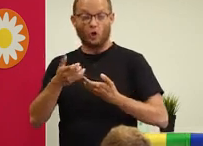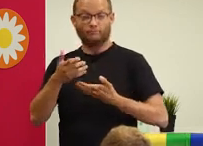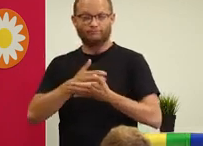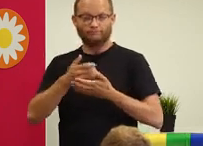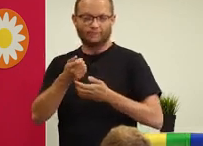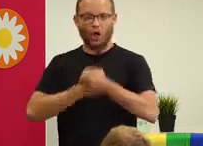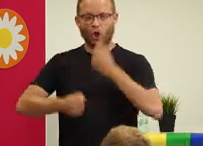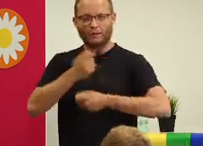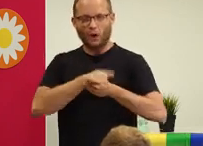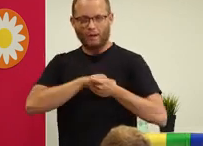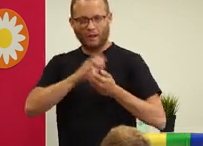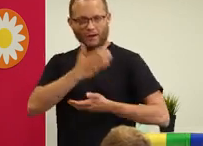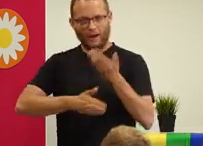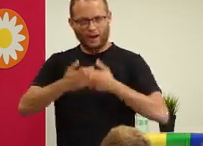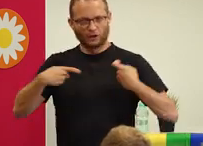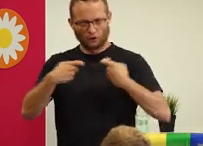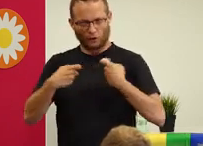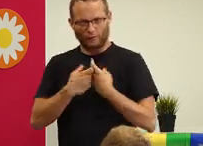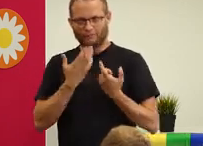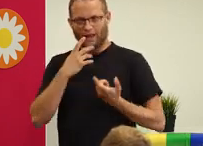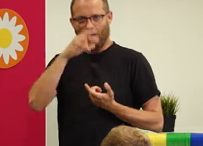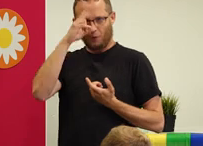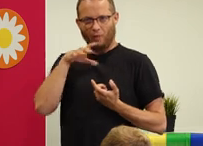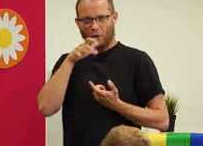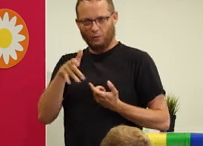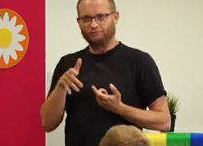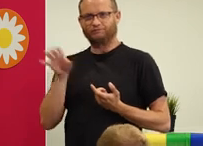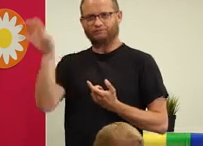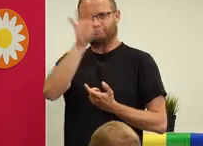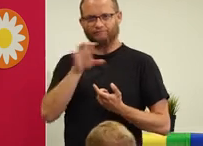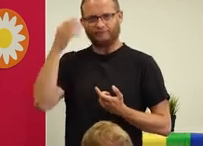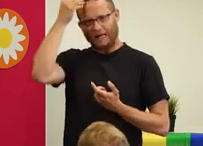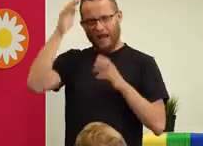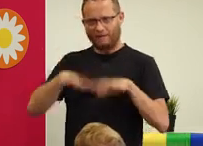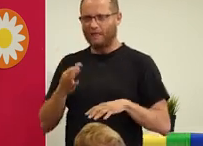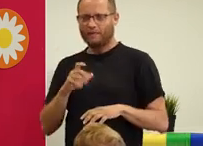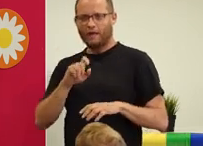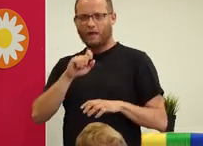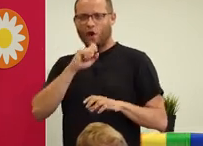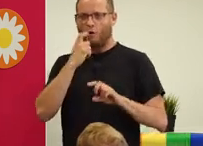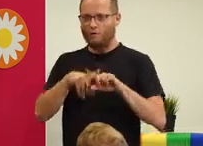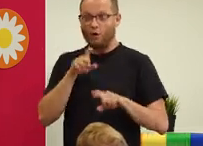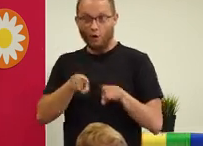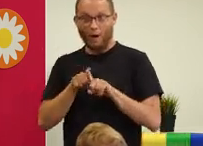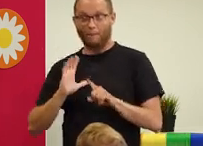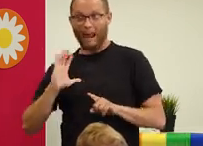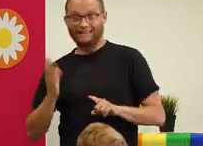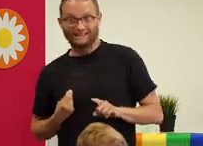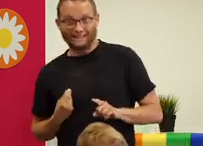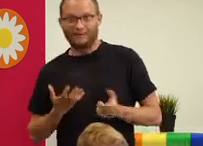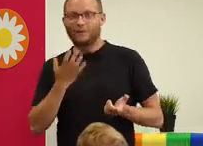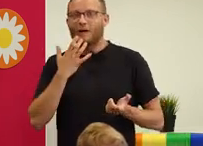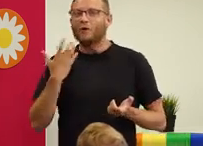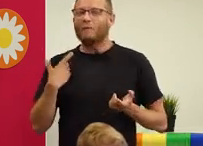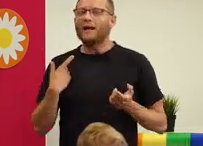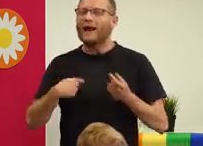decir, hay mucha preocupación porque los países árabes sean homófobos, como Palestina, pero luego para